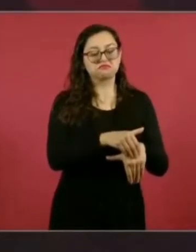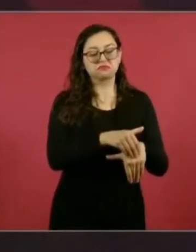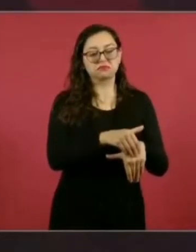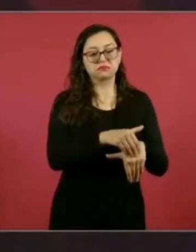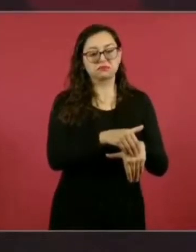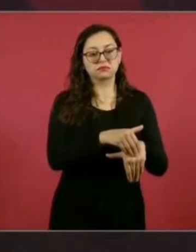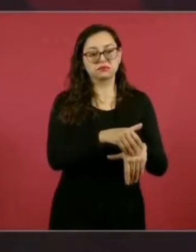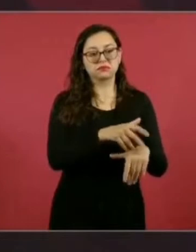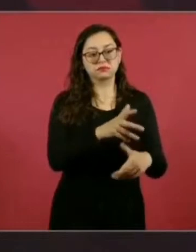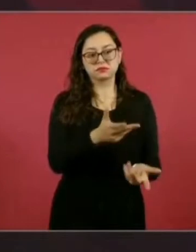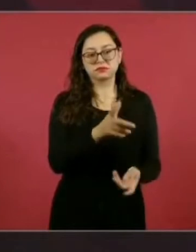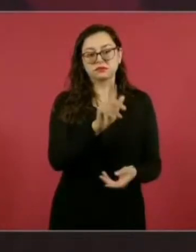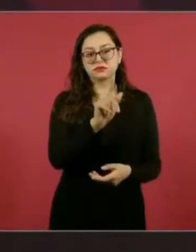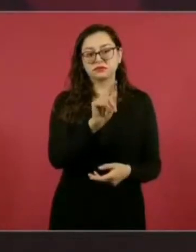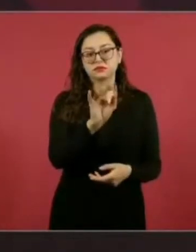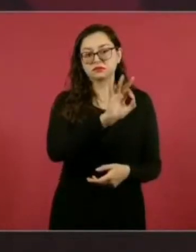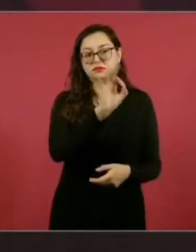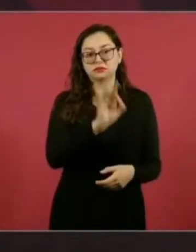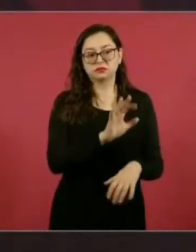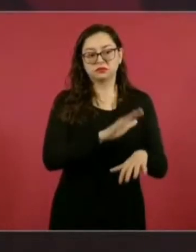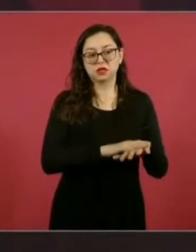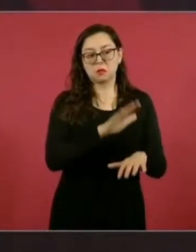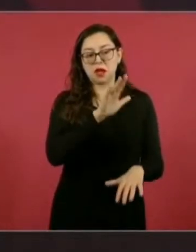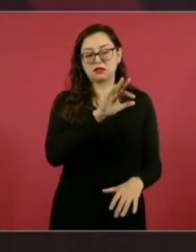con mayoría calificada,